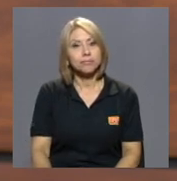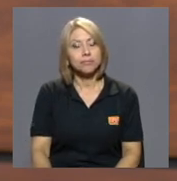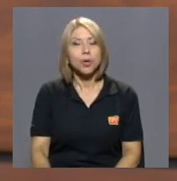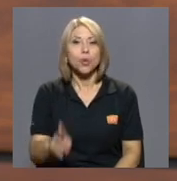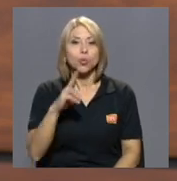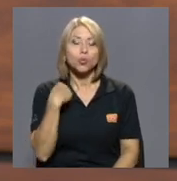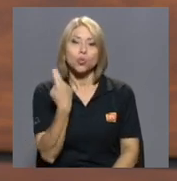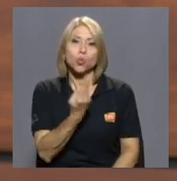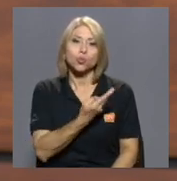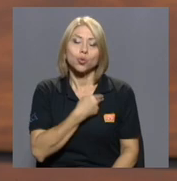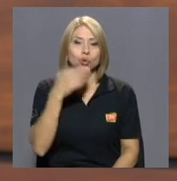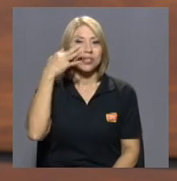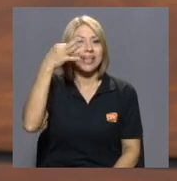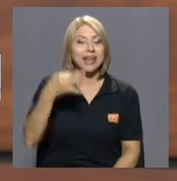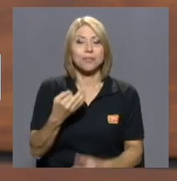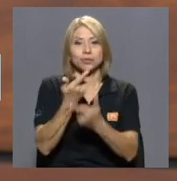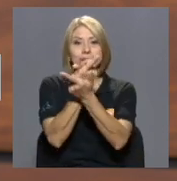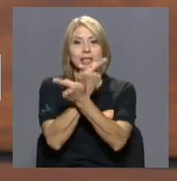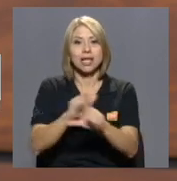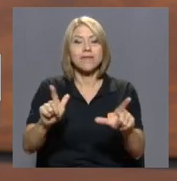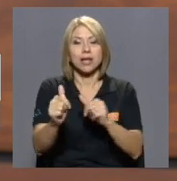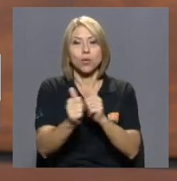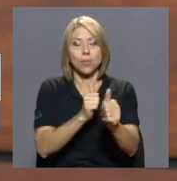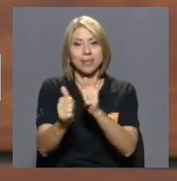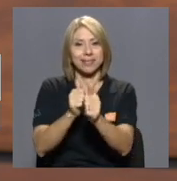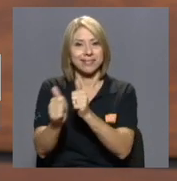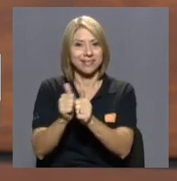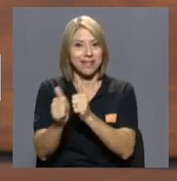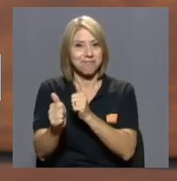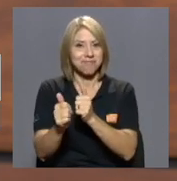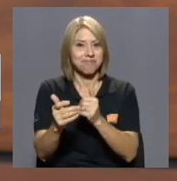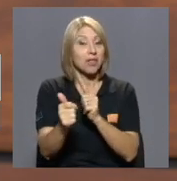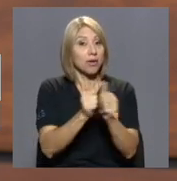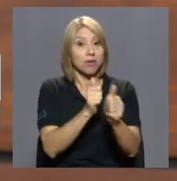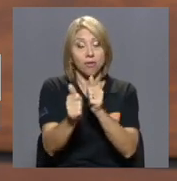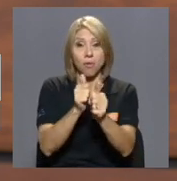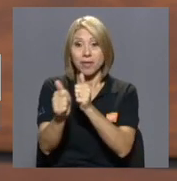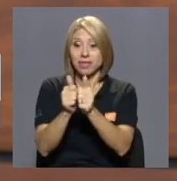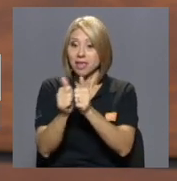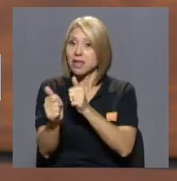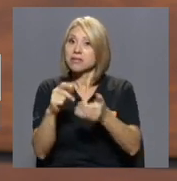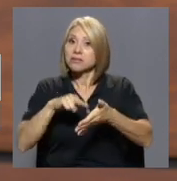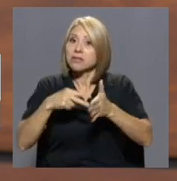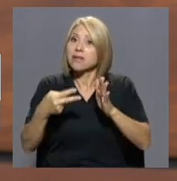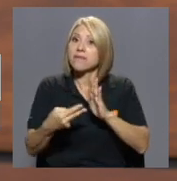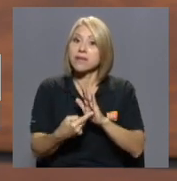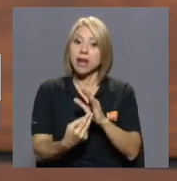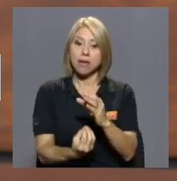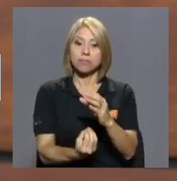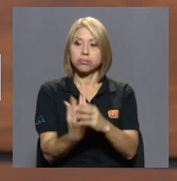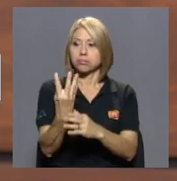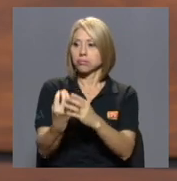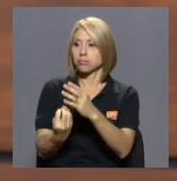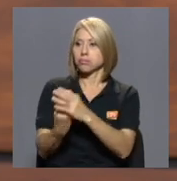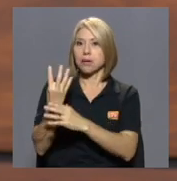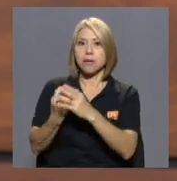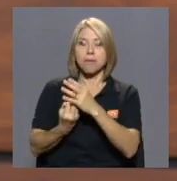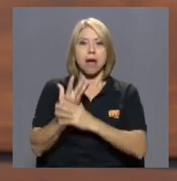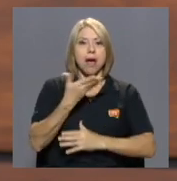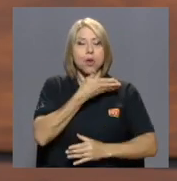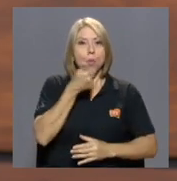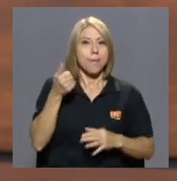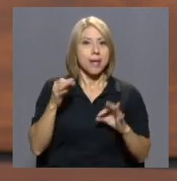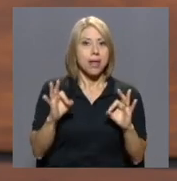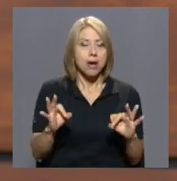nosotros creemos en la libre competencia, creemos que competir hace que surjan los mejores. Entonces,